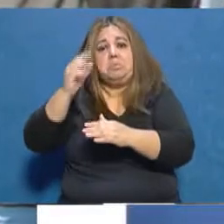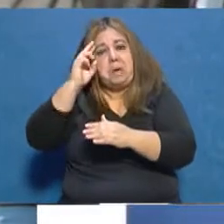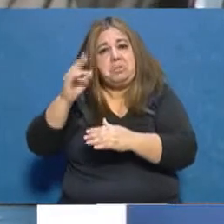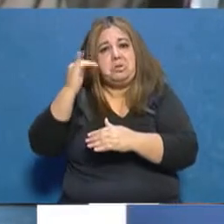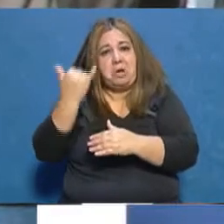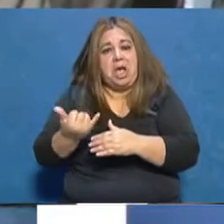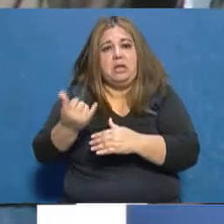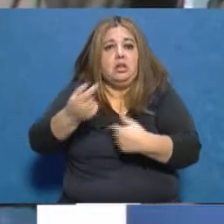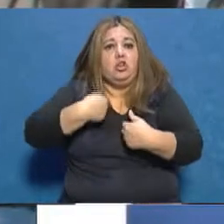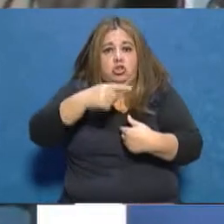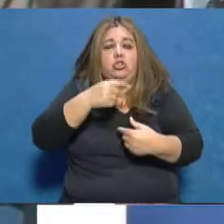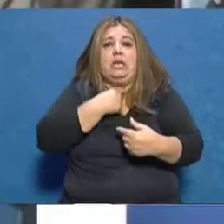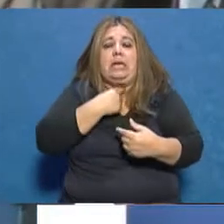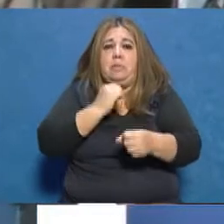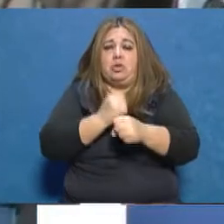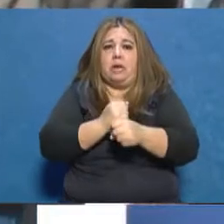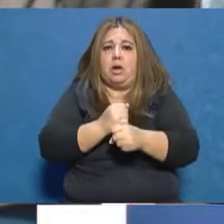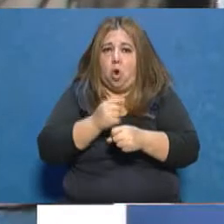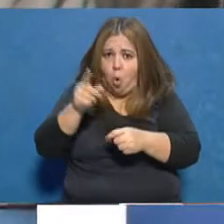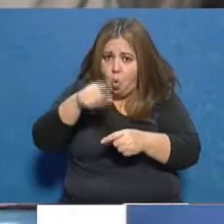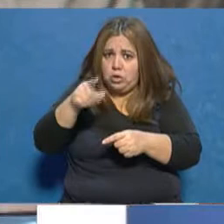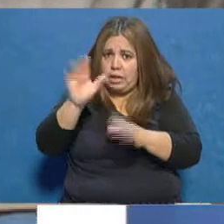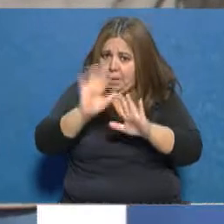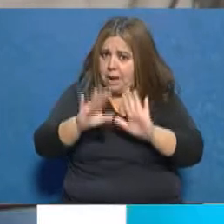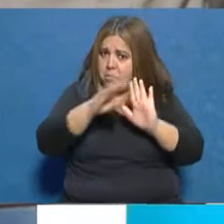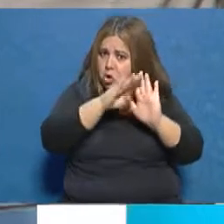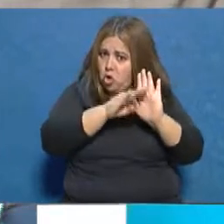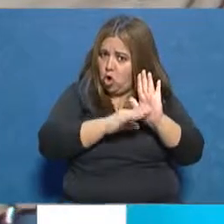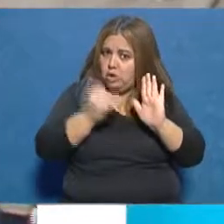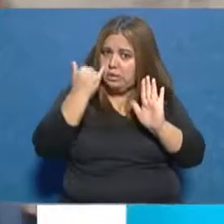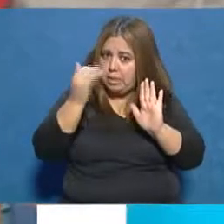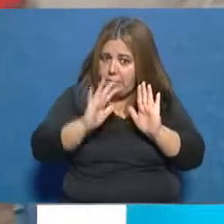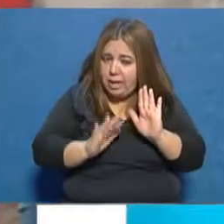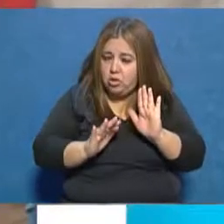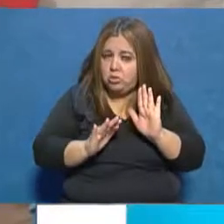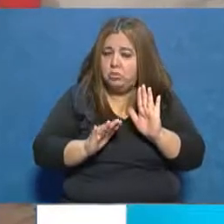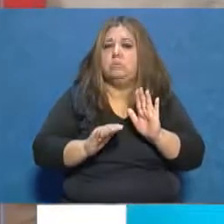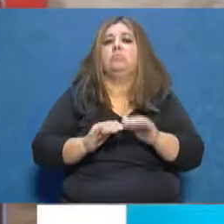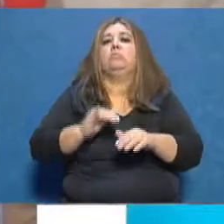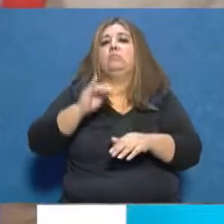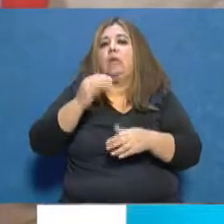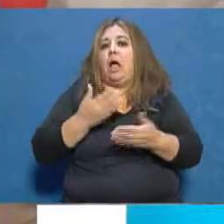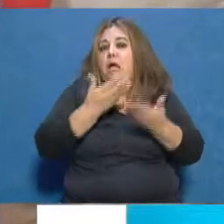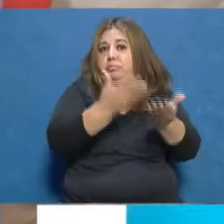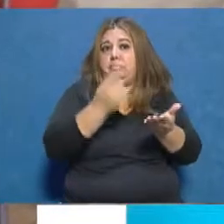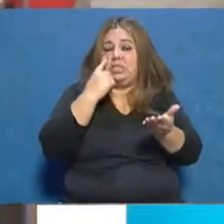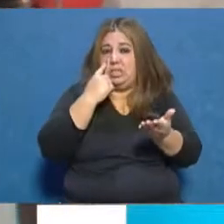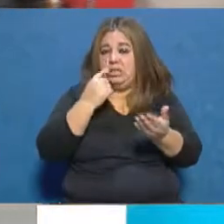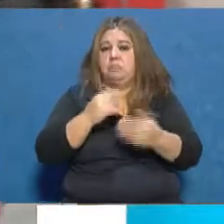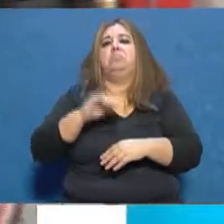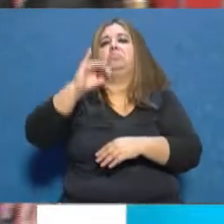¿Han elaborado algún protocolo puntualmente para presentarle a la comuna? Justamente venimos con una nota para presentarle al